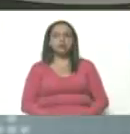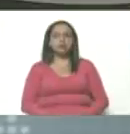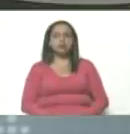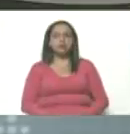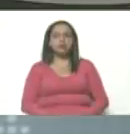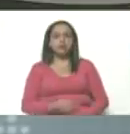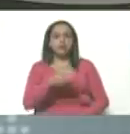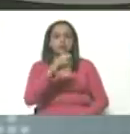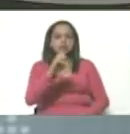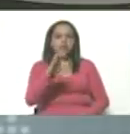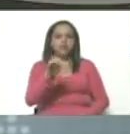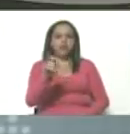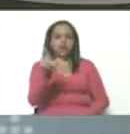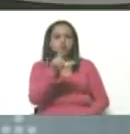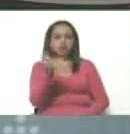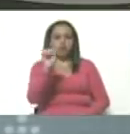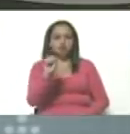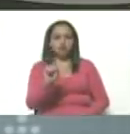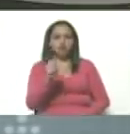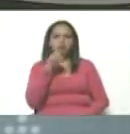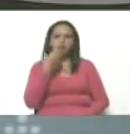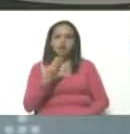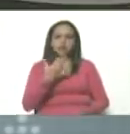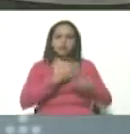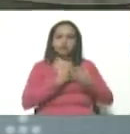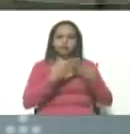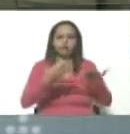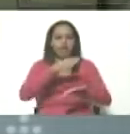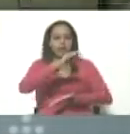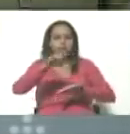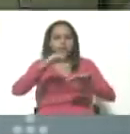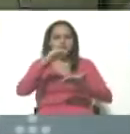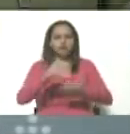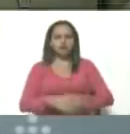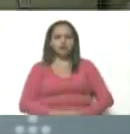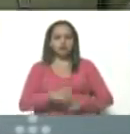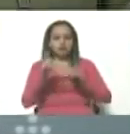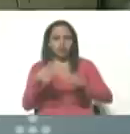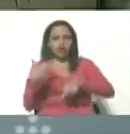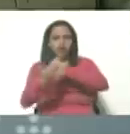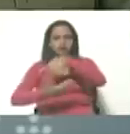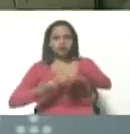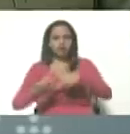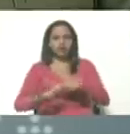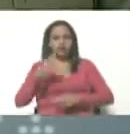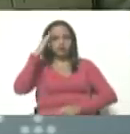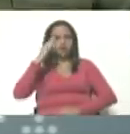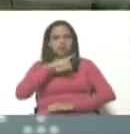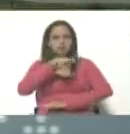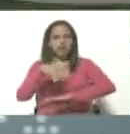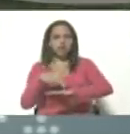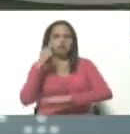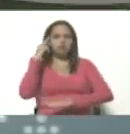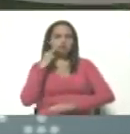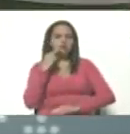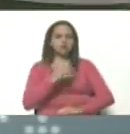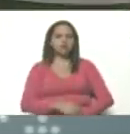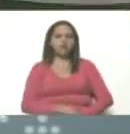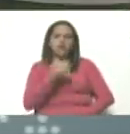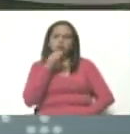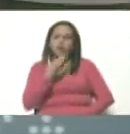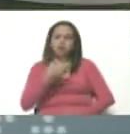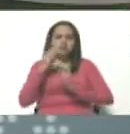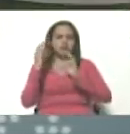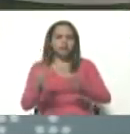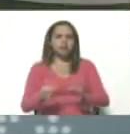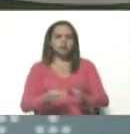Ceballo, compañero, qué bonita la moral y el espíritu patriota revolucionario de la Fuerza Armada Nacional Bolivariana, qué bonito de